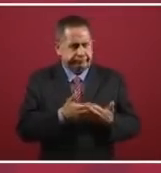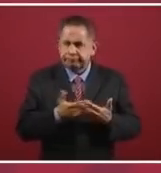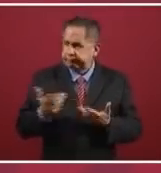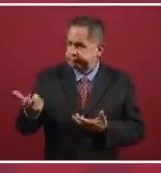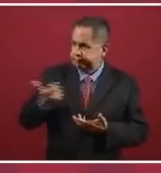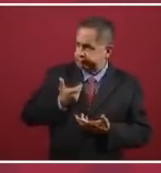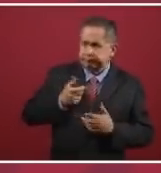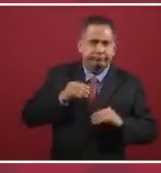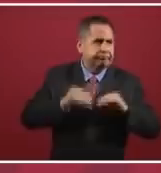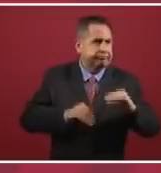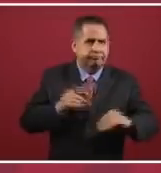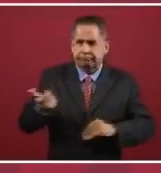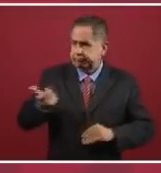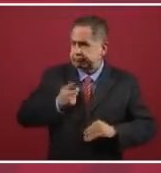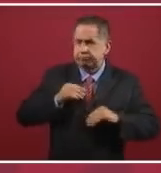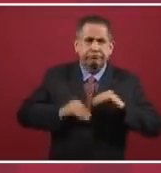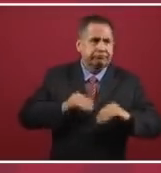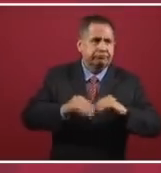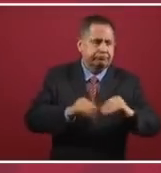los recursos.